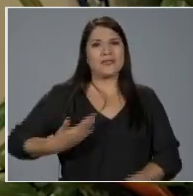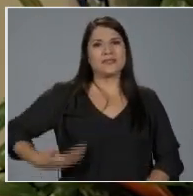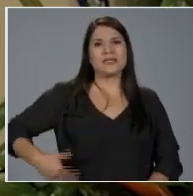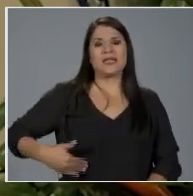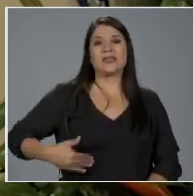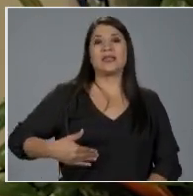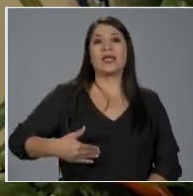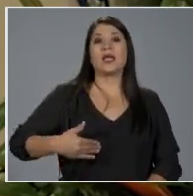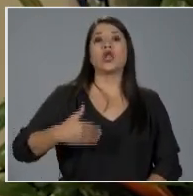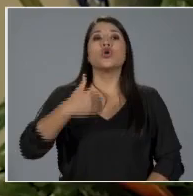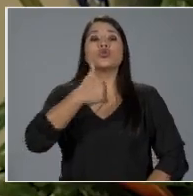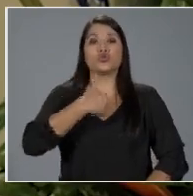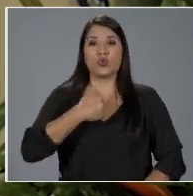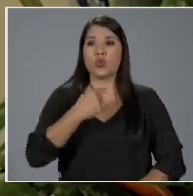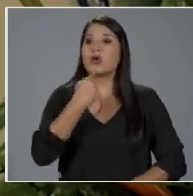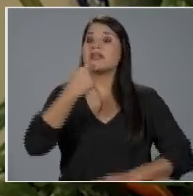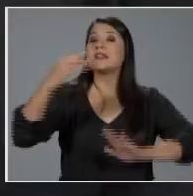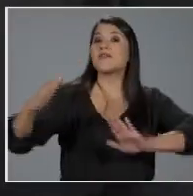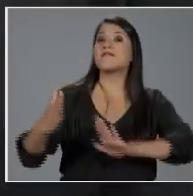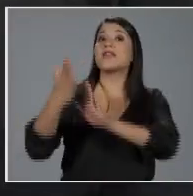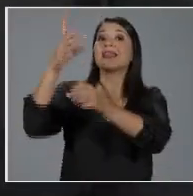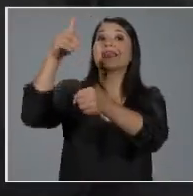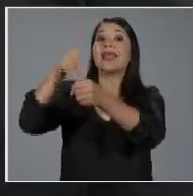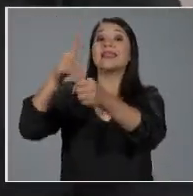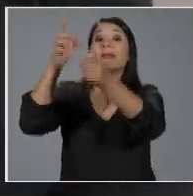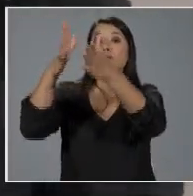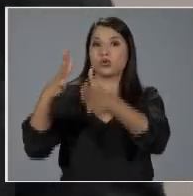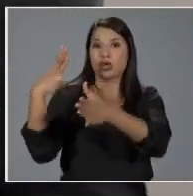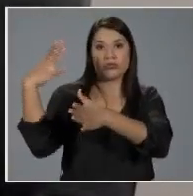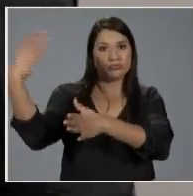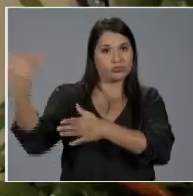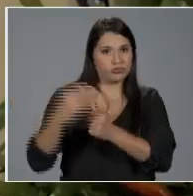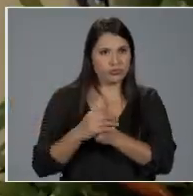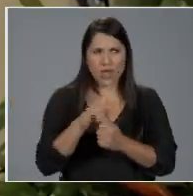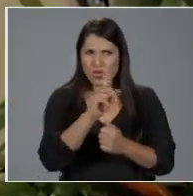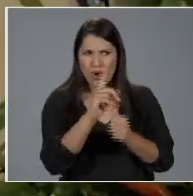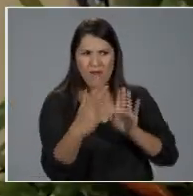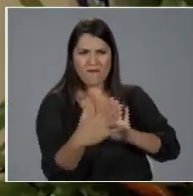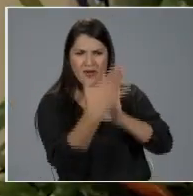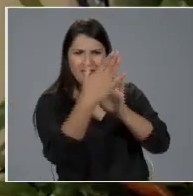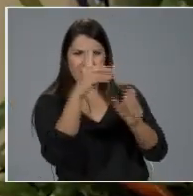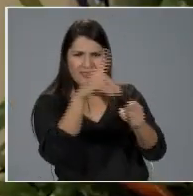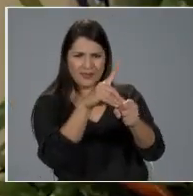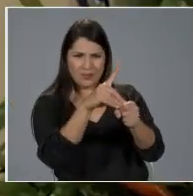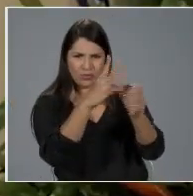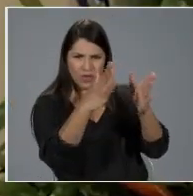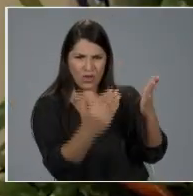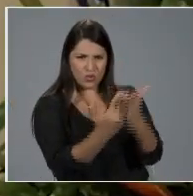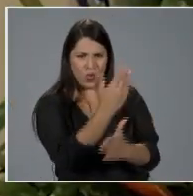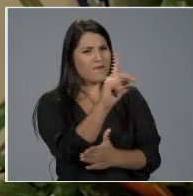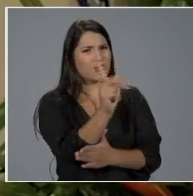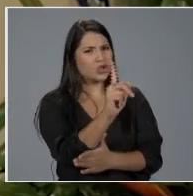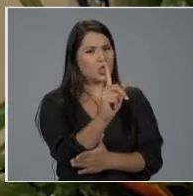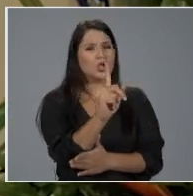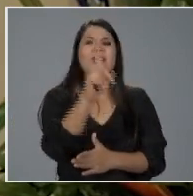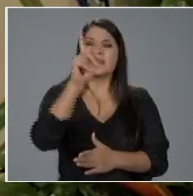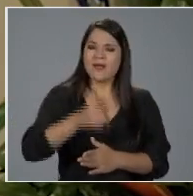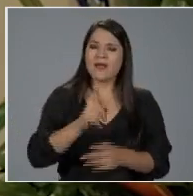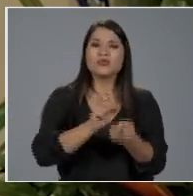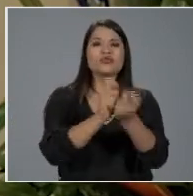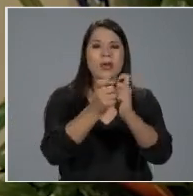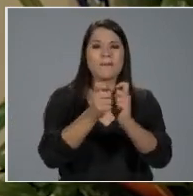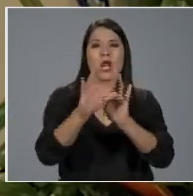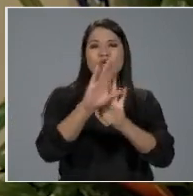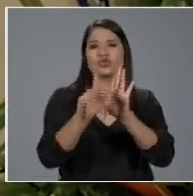haber dicho frente a los diputados salientes, no de los nuevos. De nuevo, una reforma constitucional necesaria que